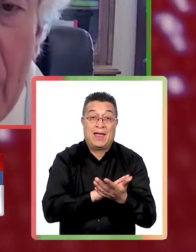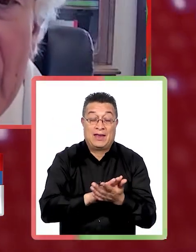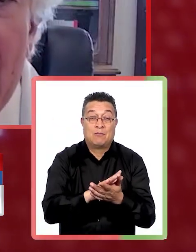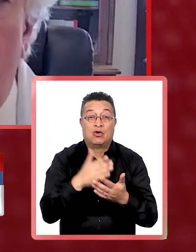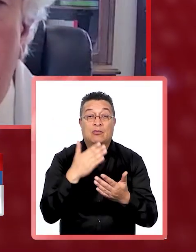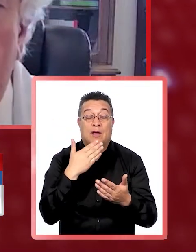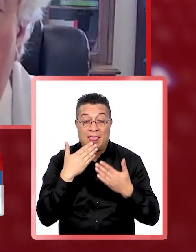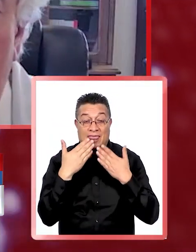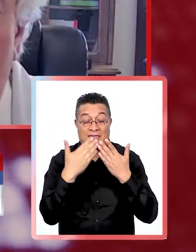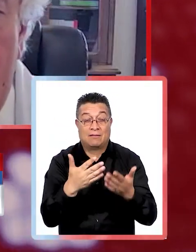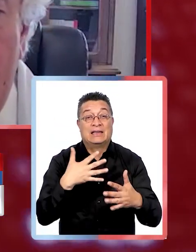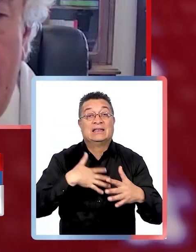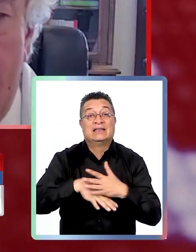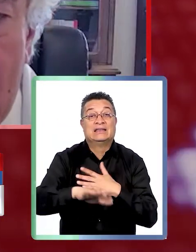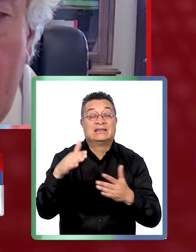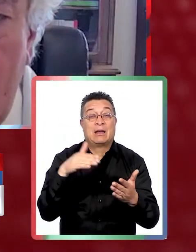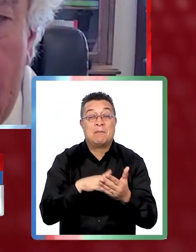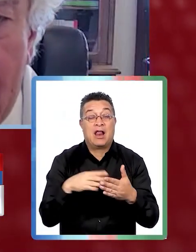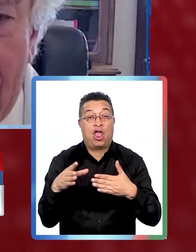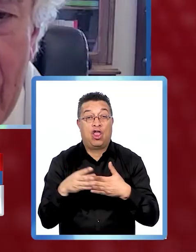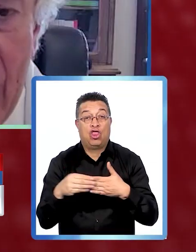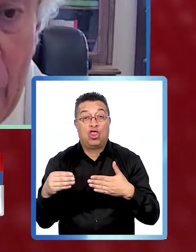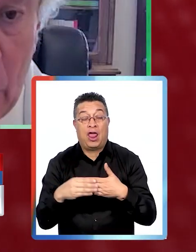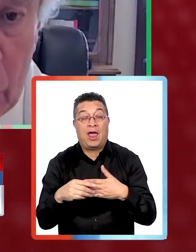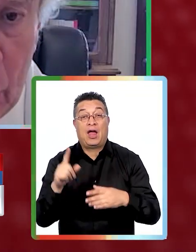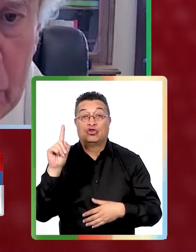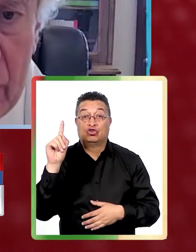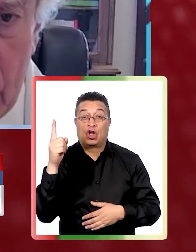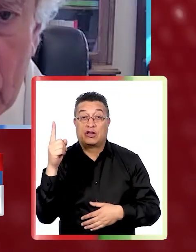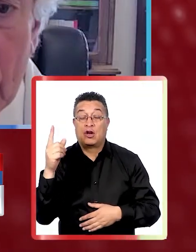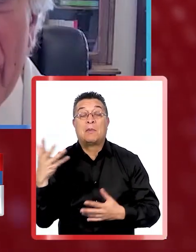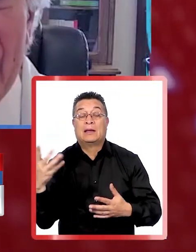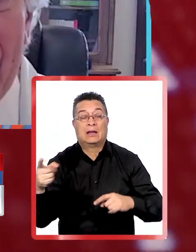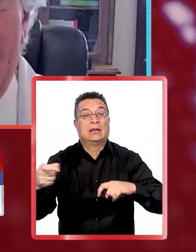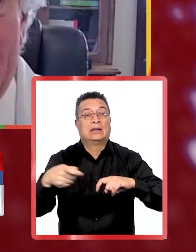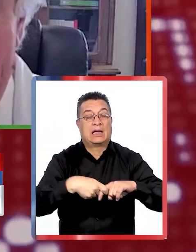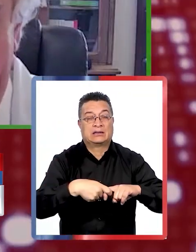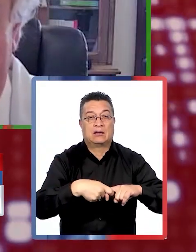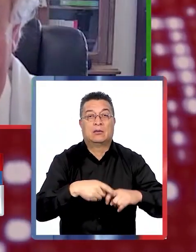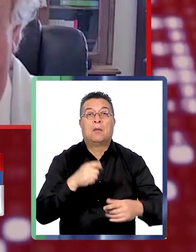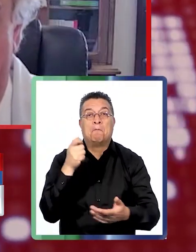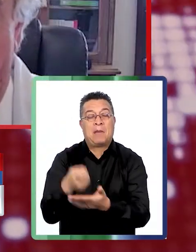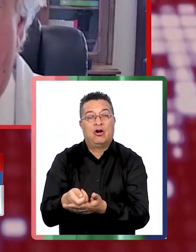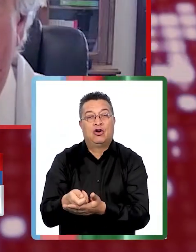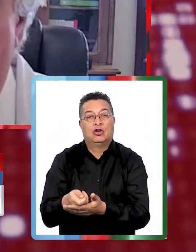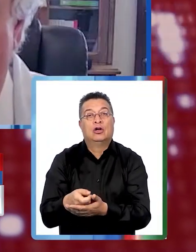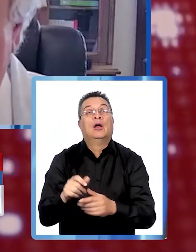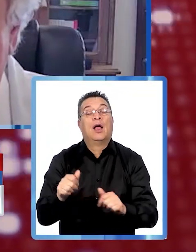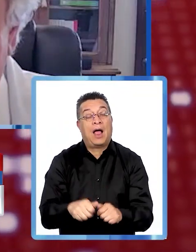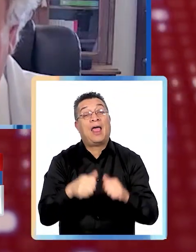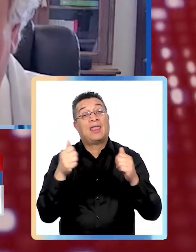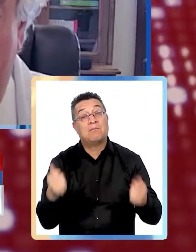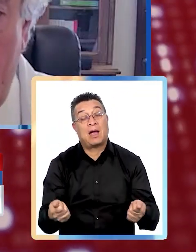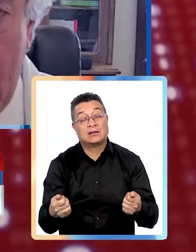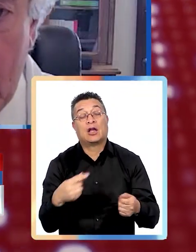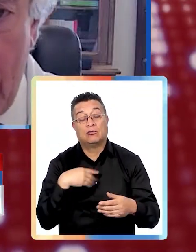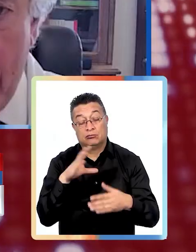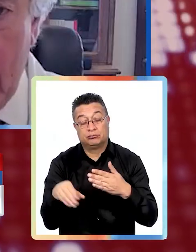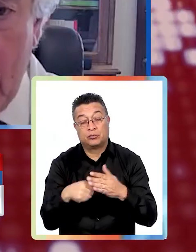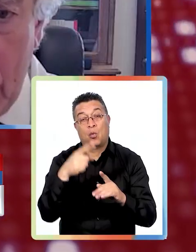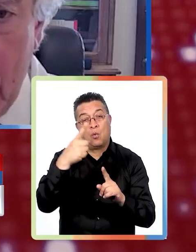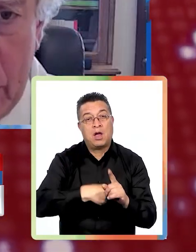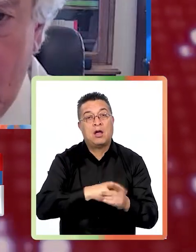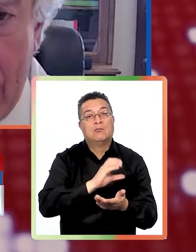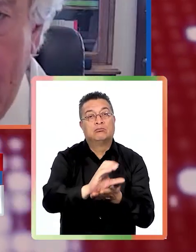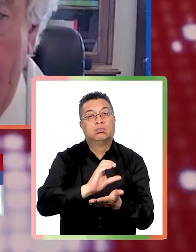ejemplo, ofreció $15.000 a los solteros para que se casaran. Y además, lo que tú mencionaste, un